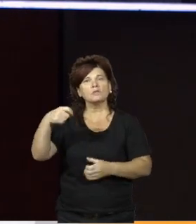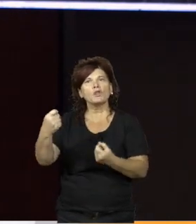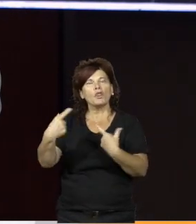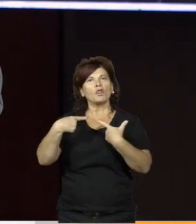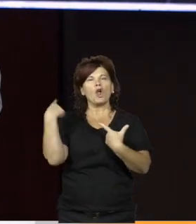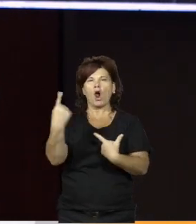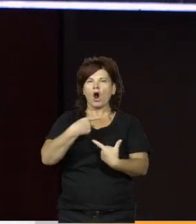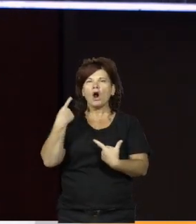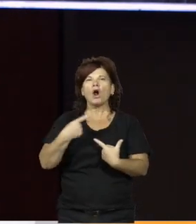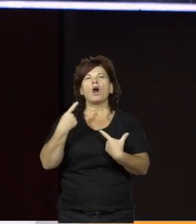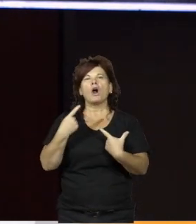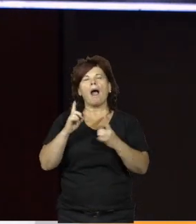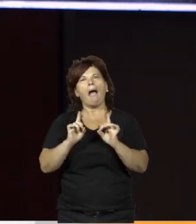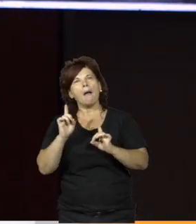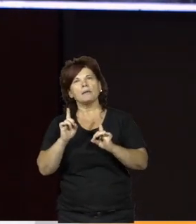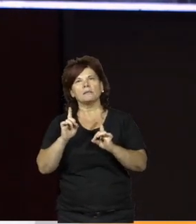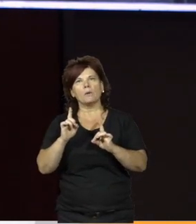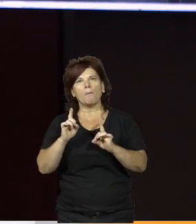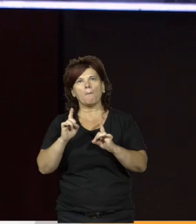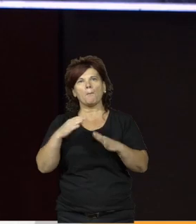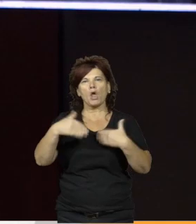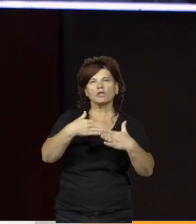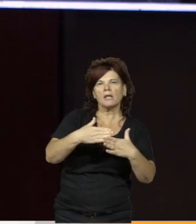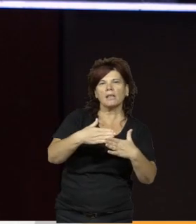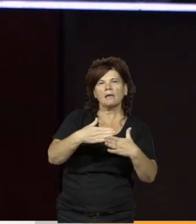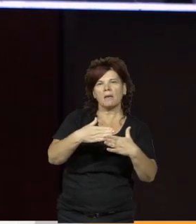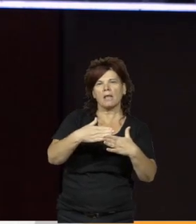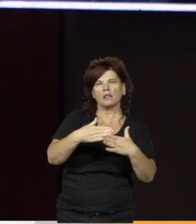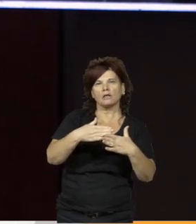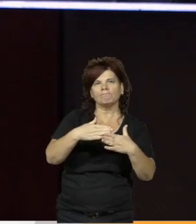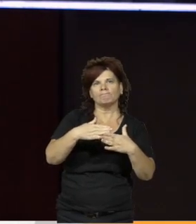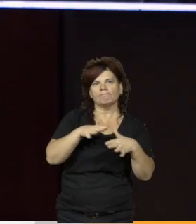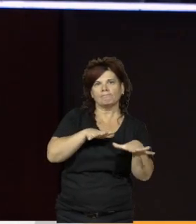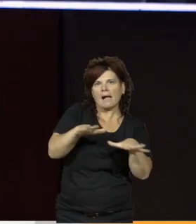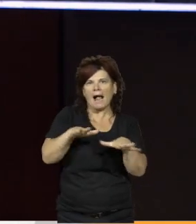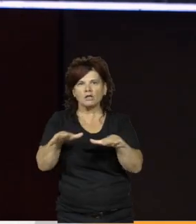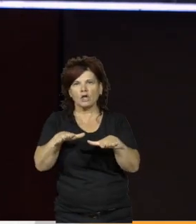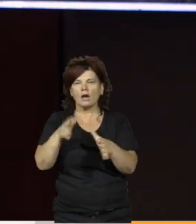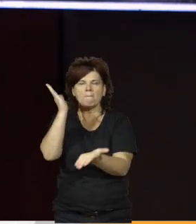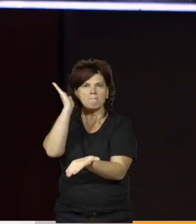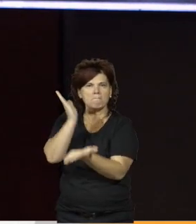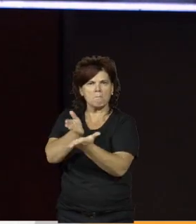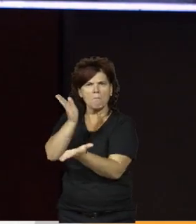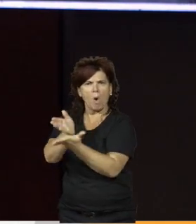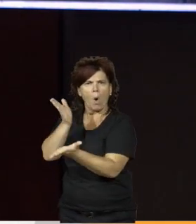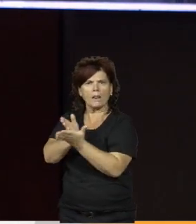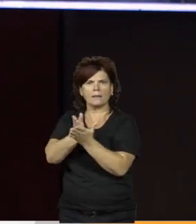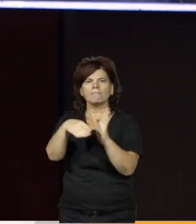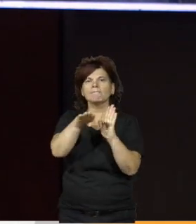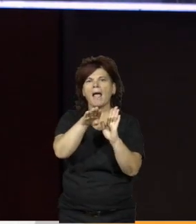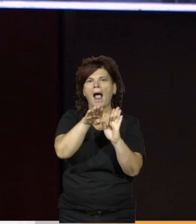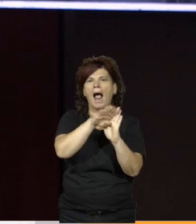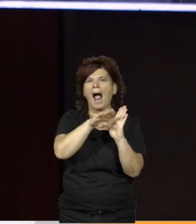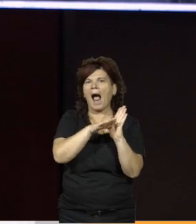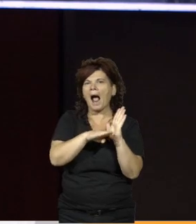nosotros a veces no estar en procedimiento, y esos mismos procedimientos y esas mismas multas y esas mismas actas lo